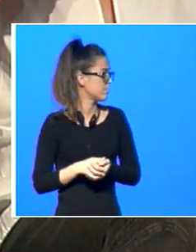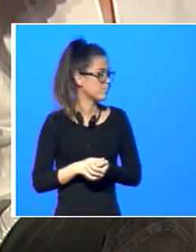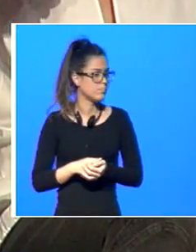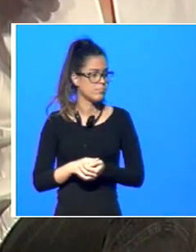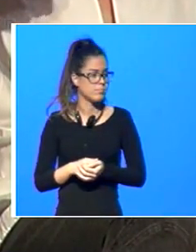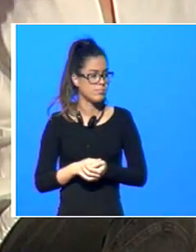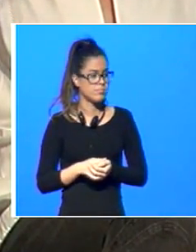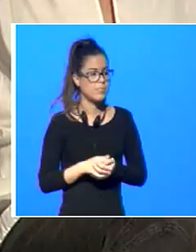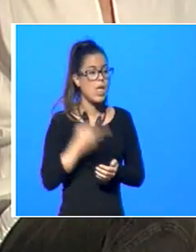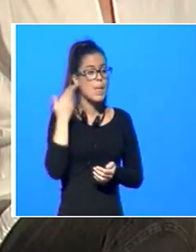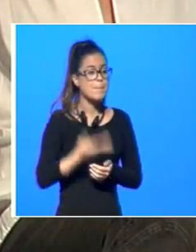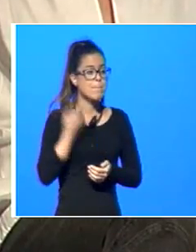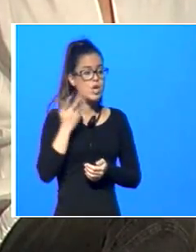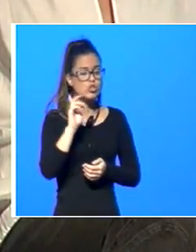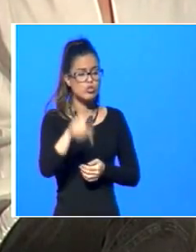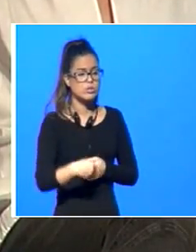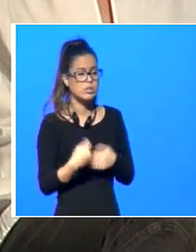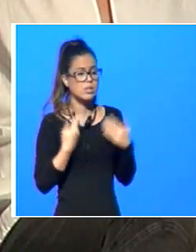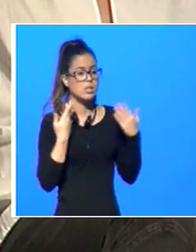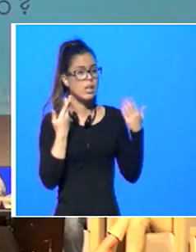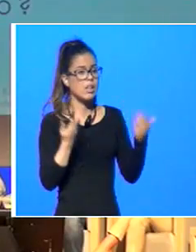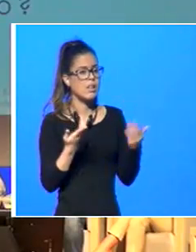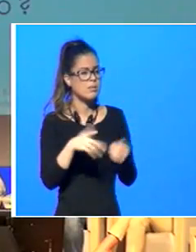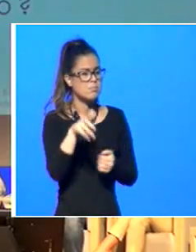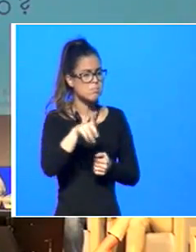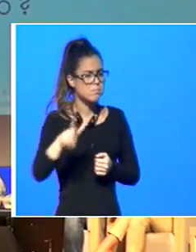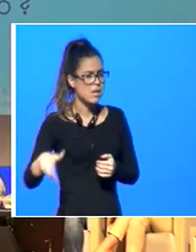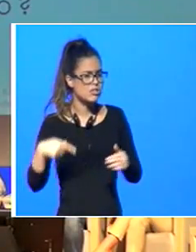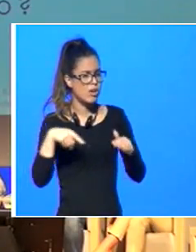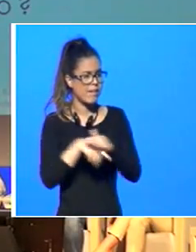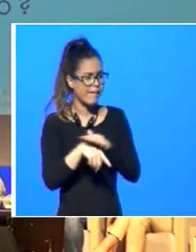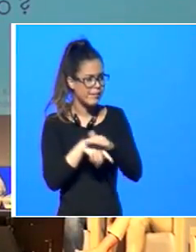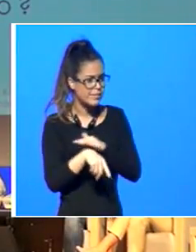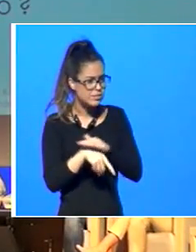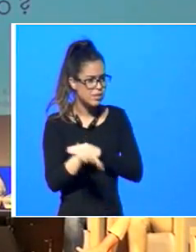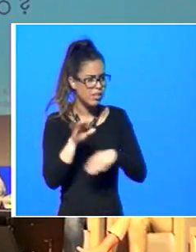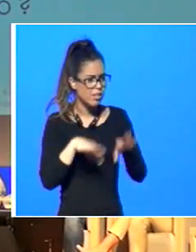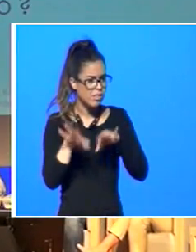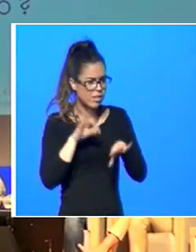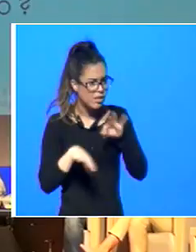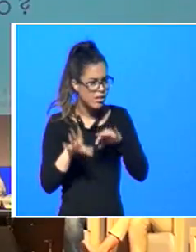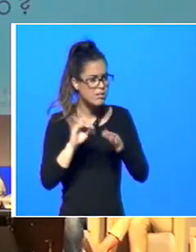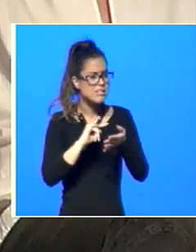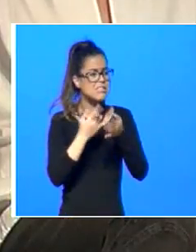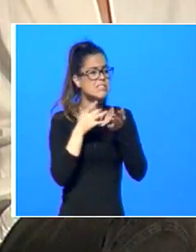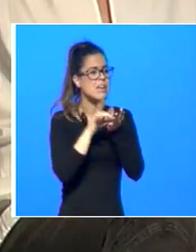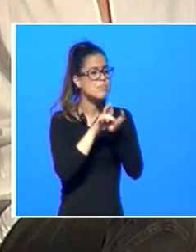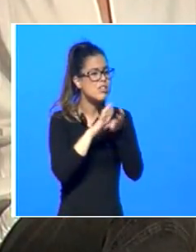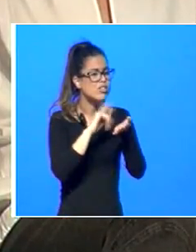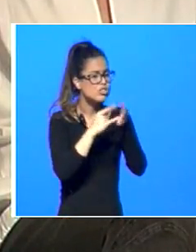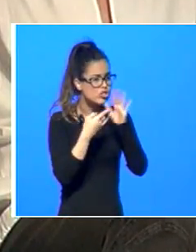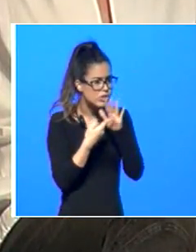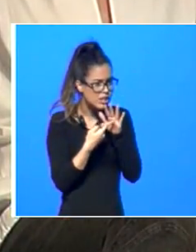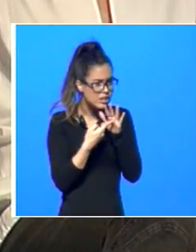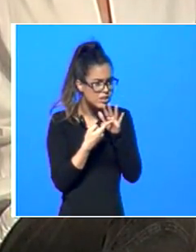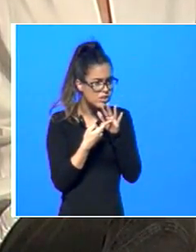que también sean inclusivas las personas que gestionan la toma de decisiones, jefes de servicio, técnicos, que hacen normativas,